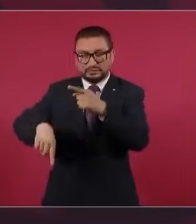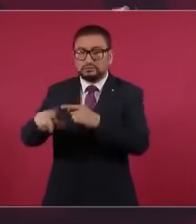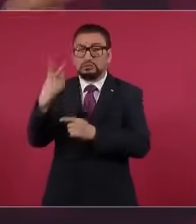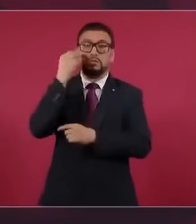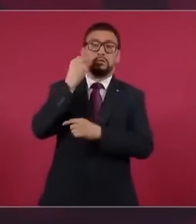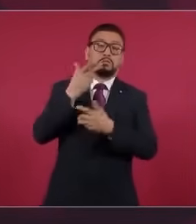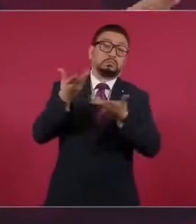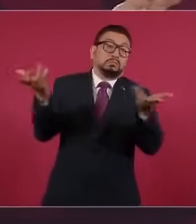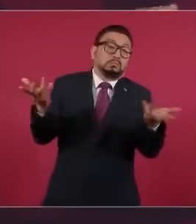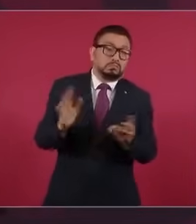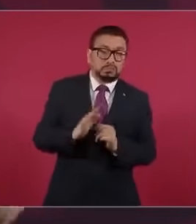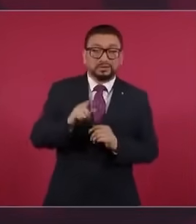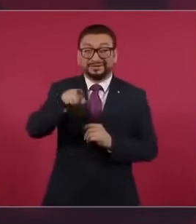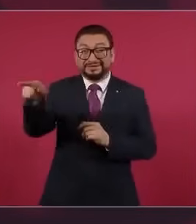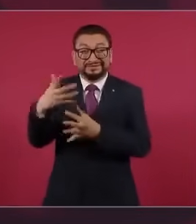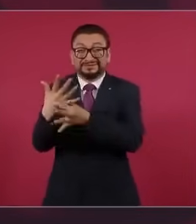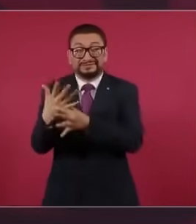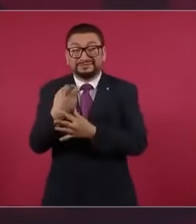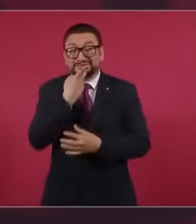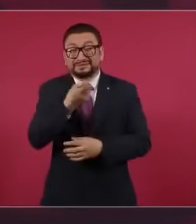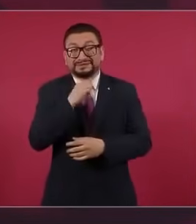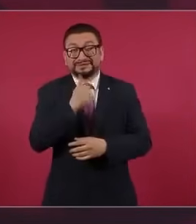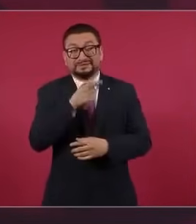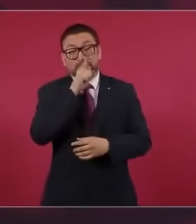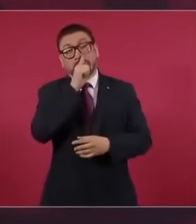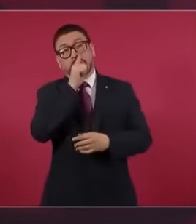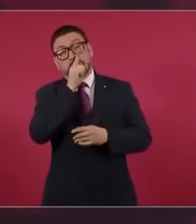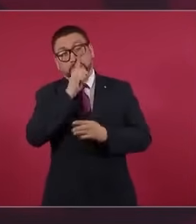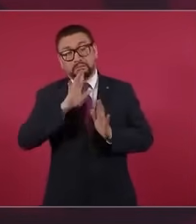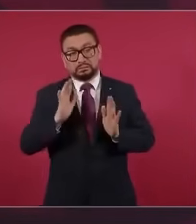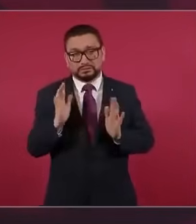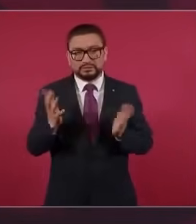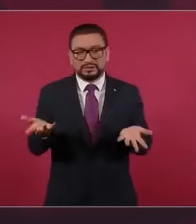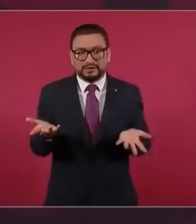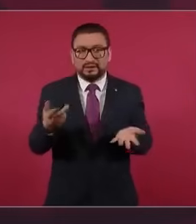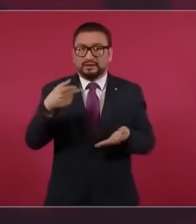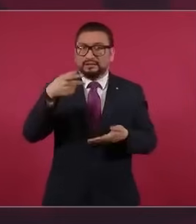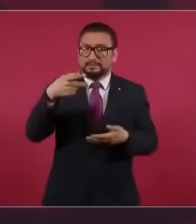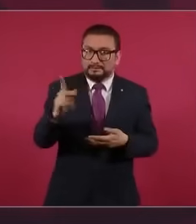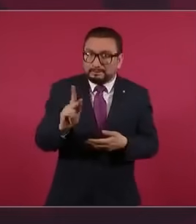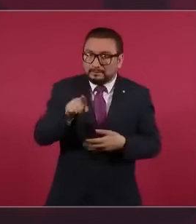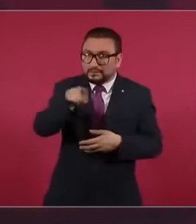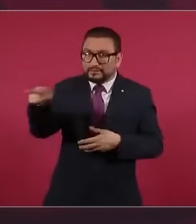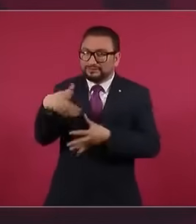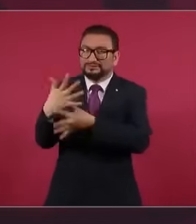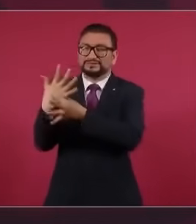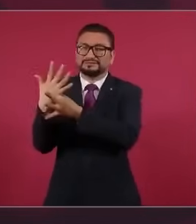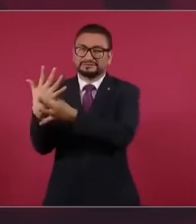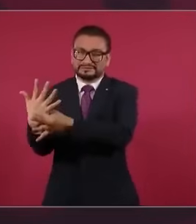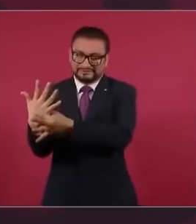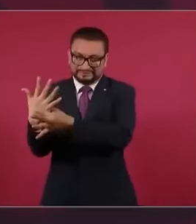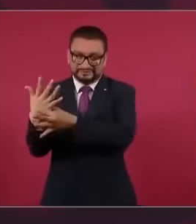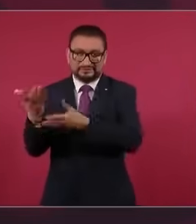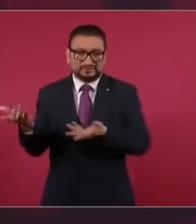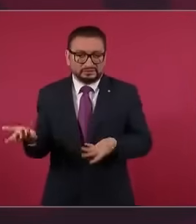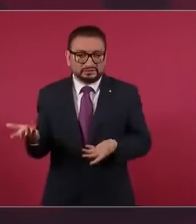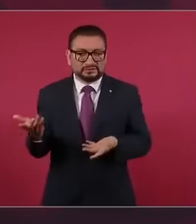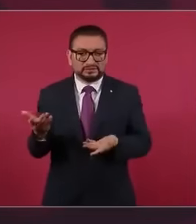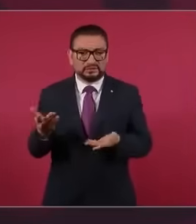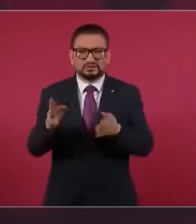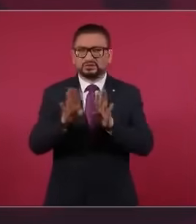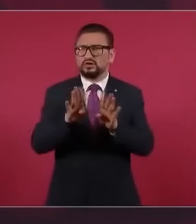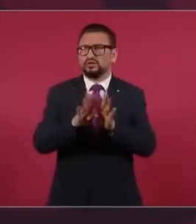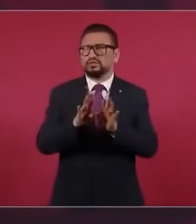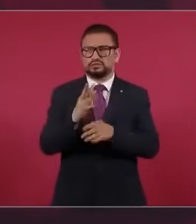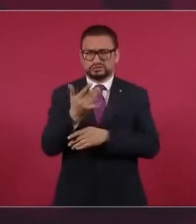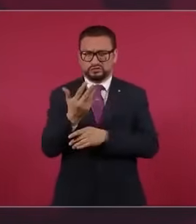Pero de eso no hablan. Ah, pero así como dicen ellos, ¿cómo con el